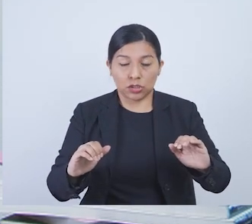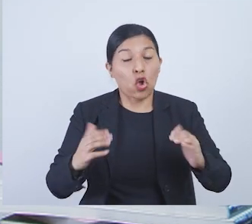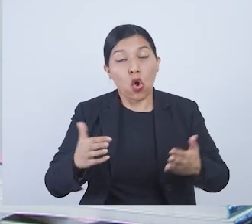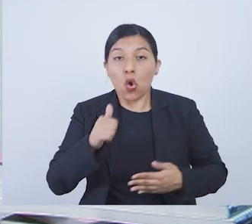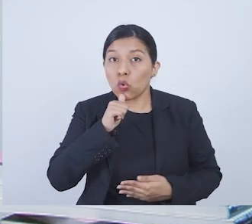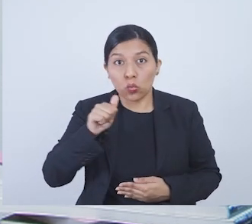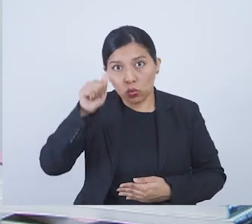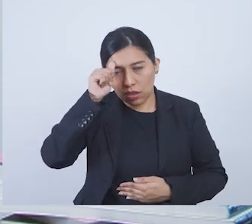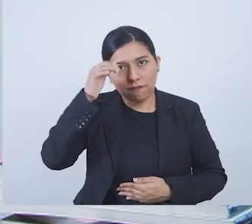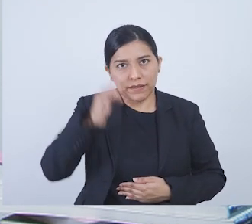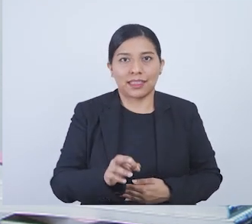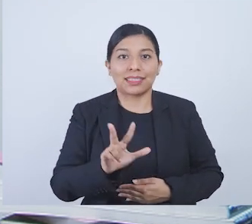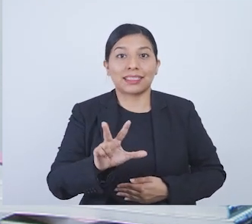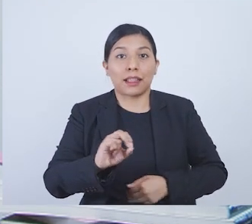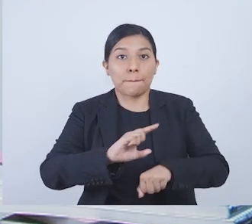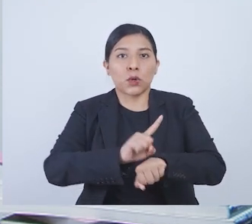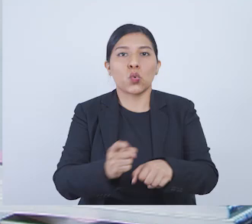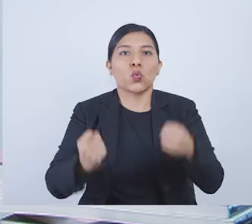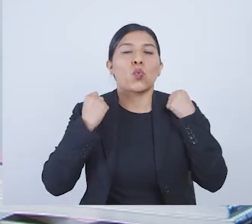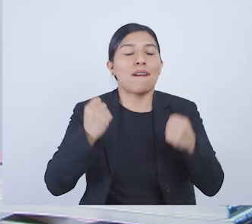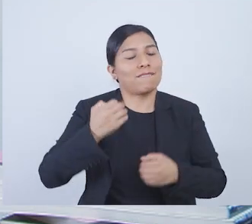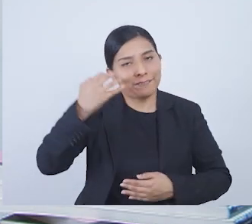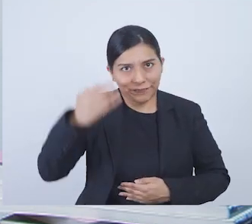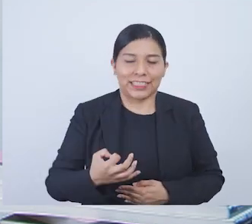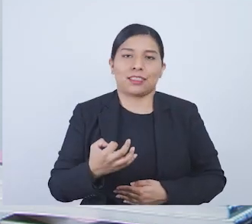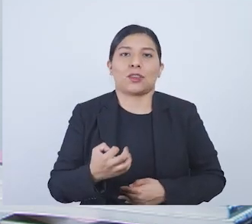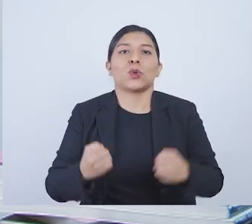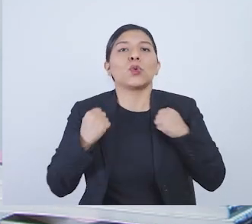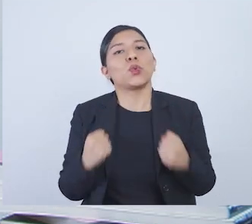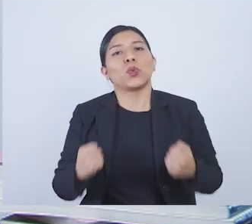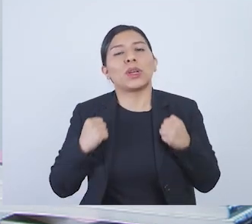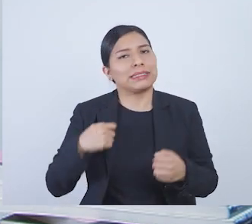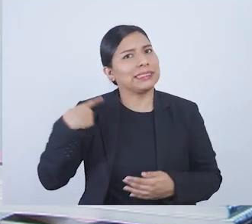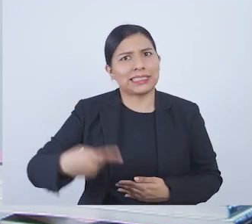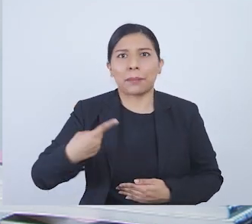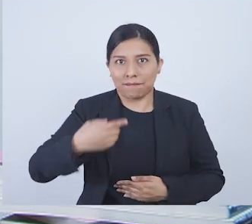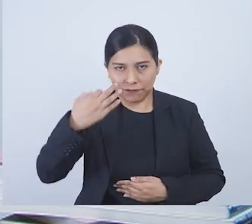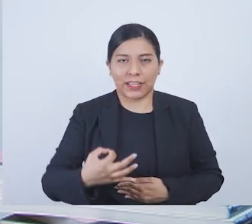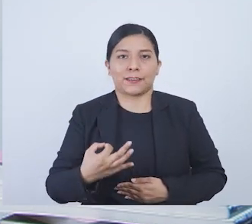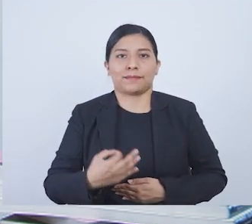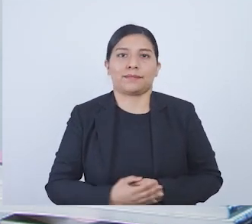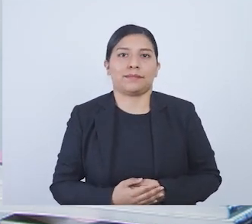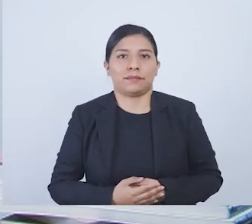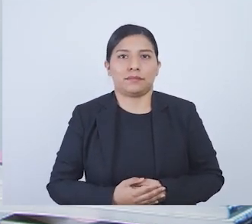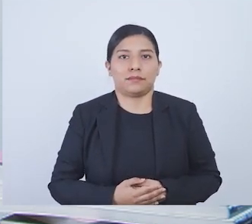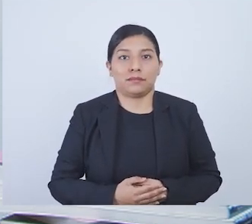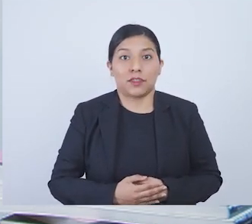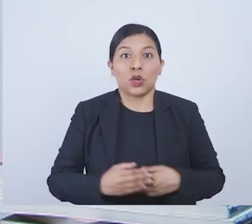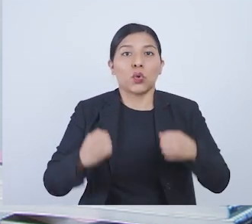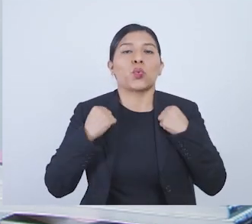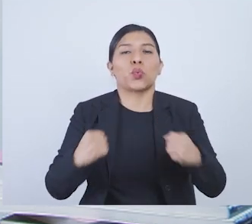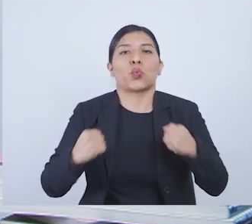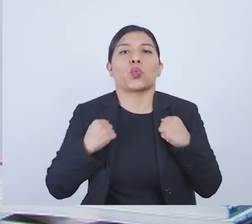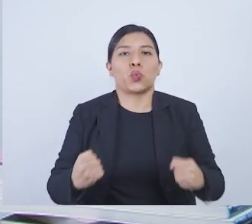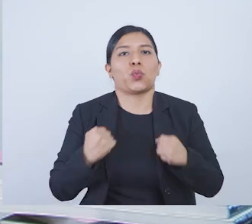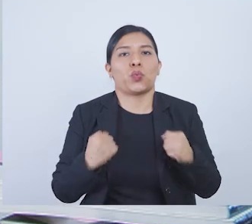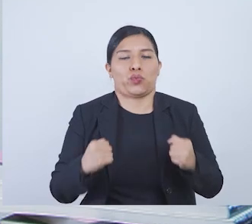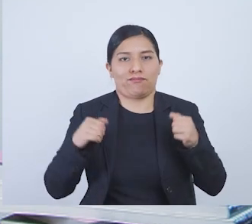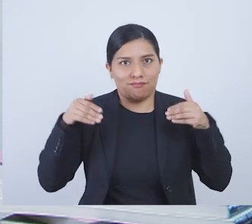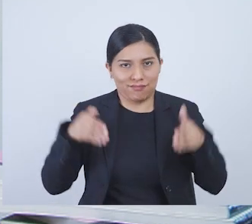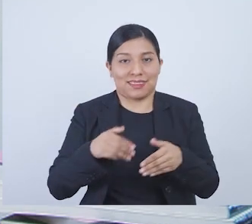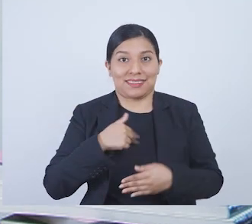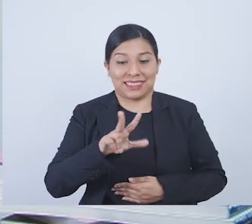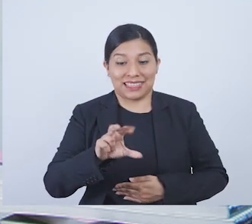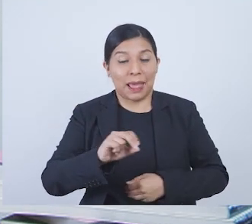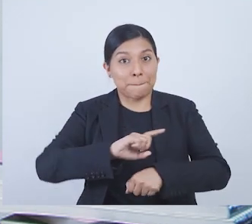debería hacer 30 minutos de actividad física orientada a diario. Es decir, actividad física orientada, es decir, esos